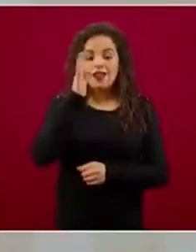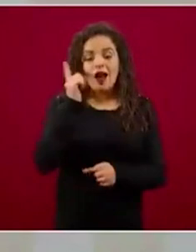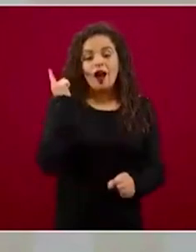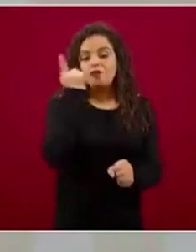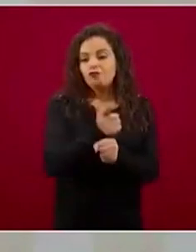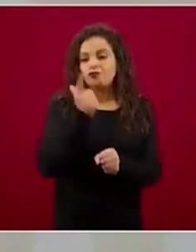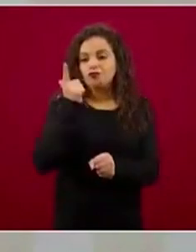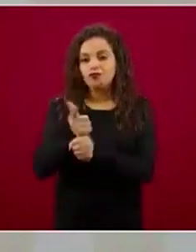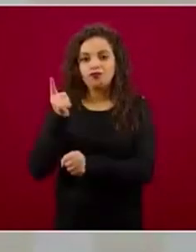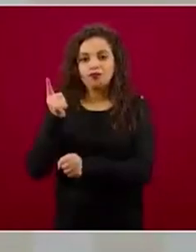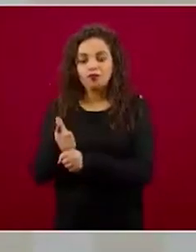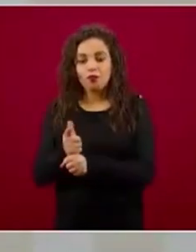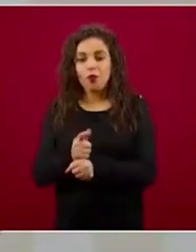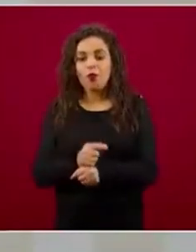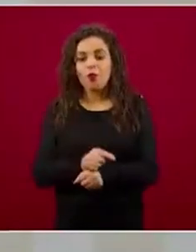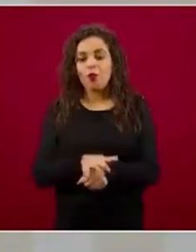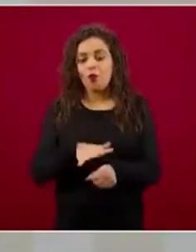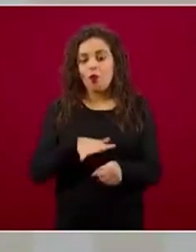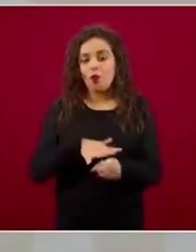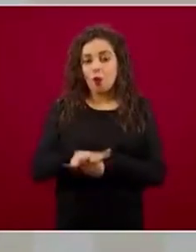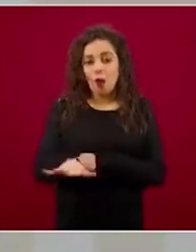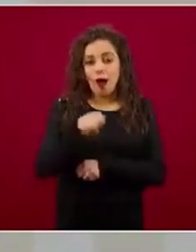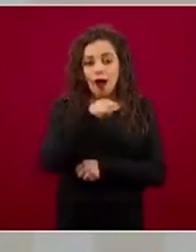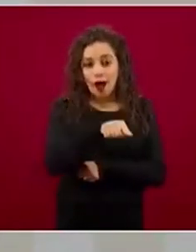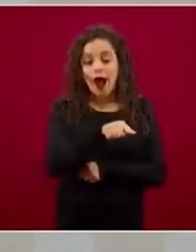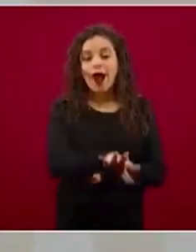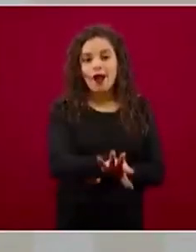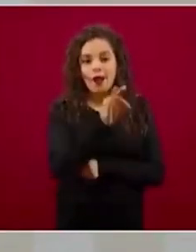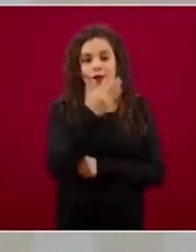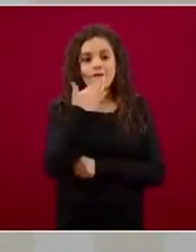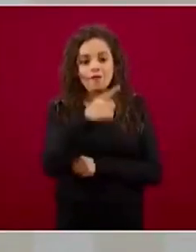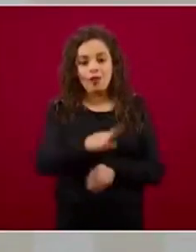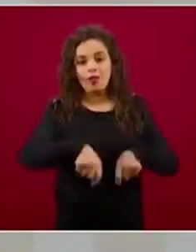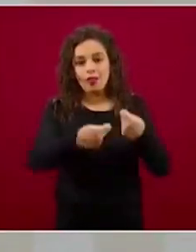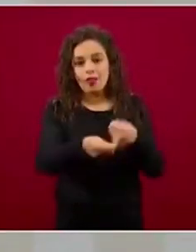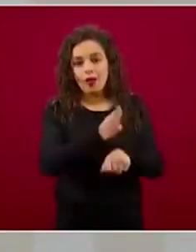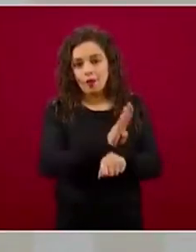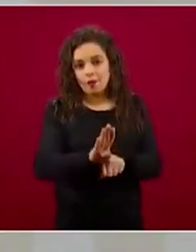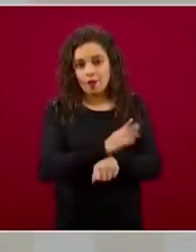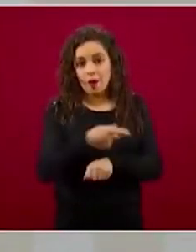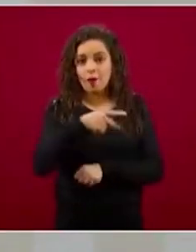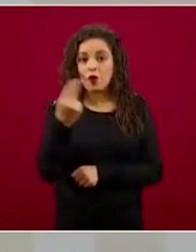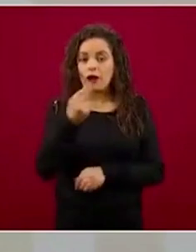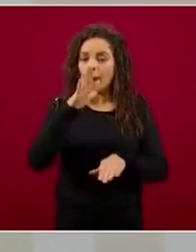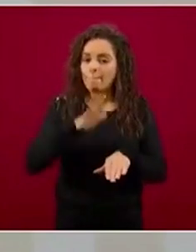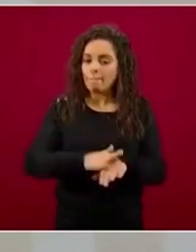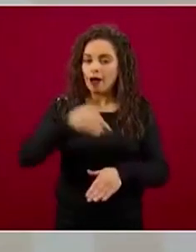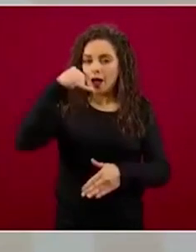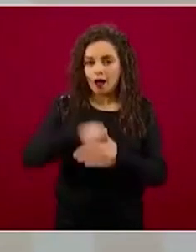potenciales beneficiarios, pero había que explicarles más y más. Y eso es lo que hicimos.